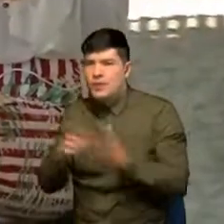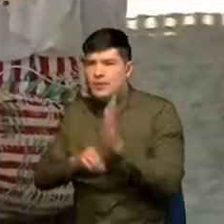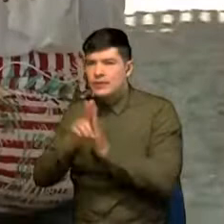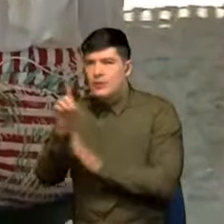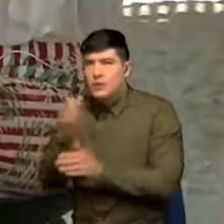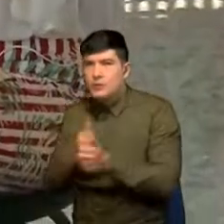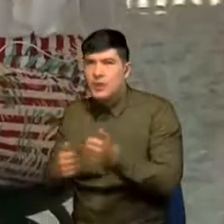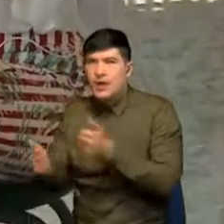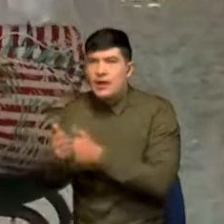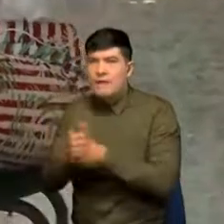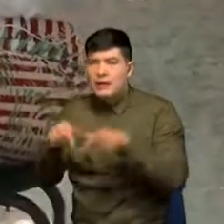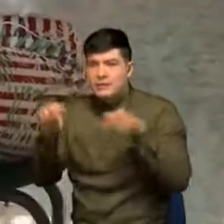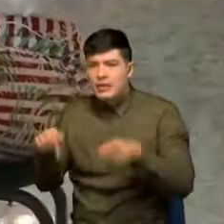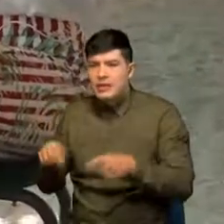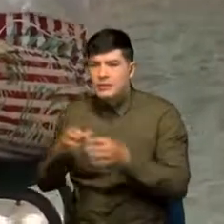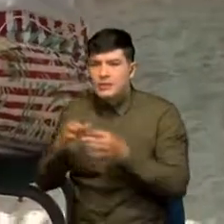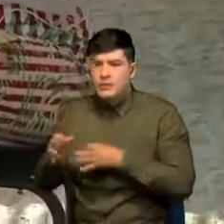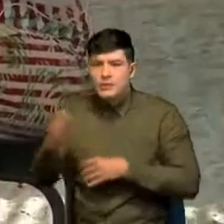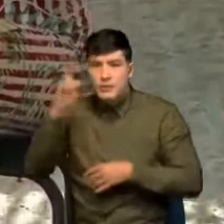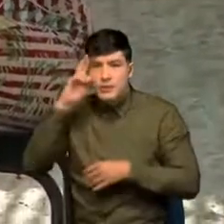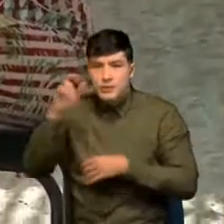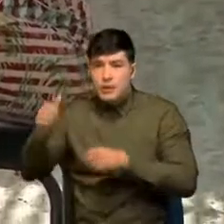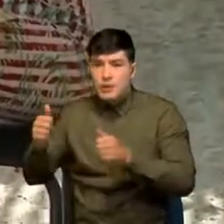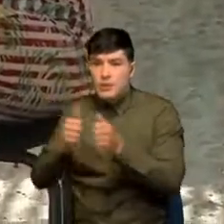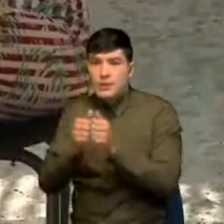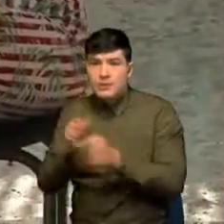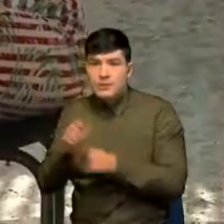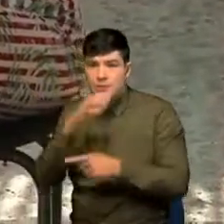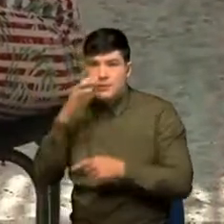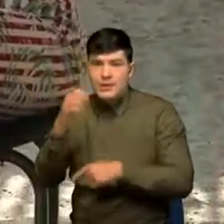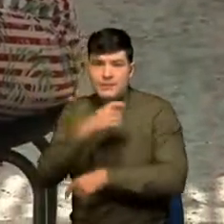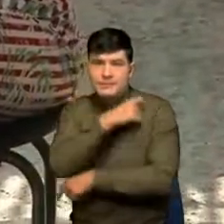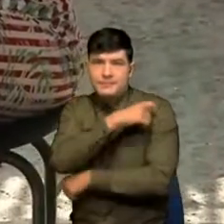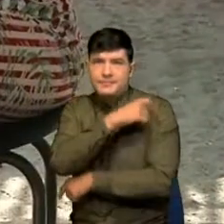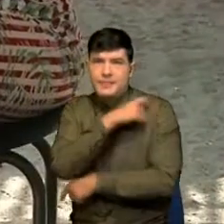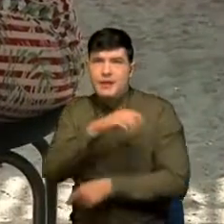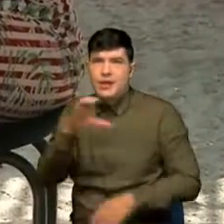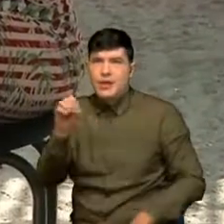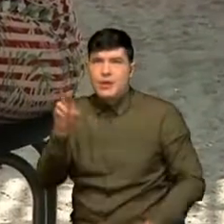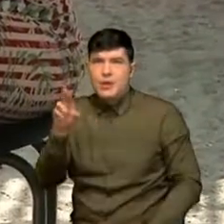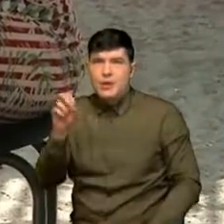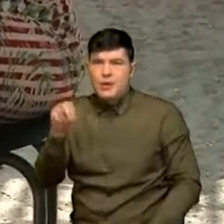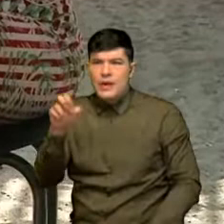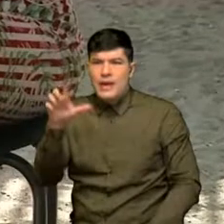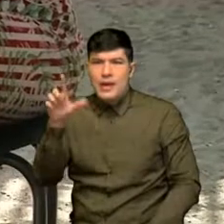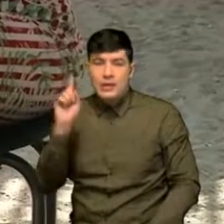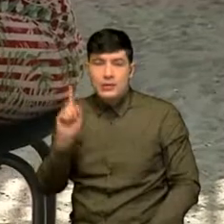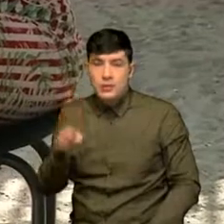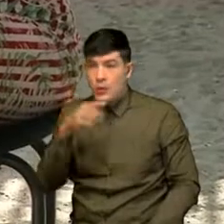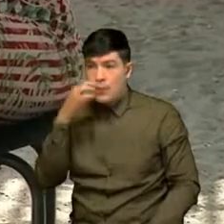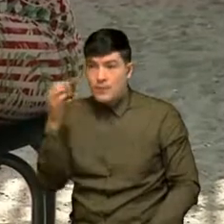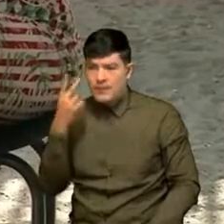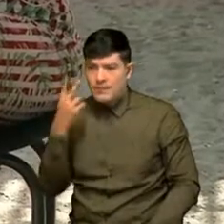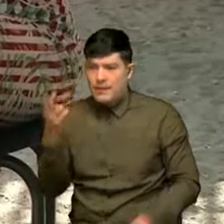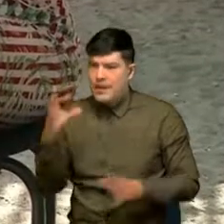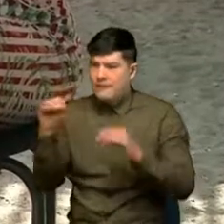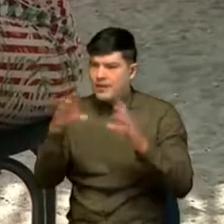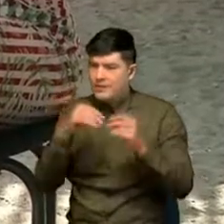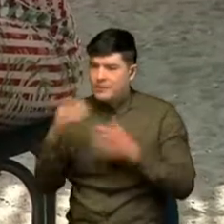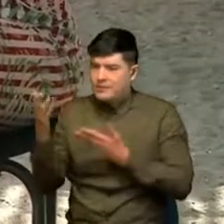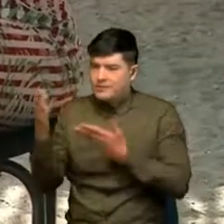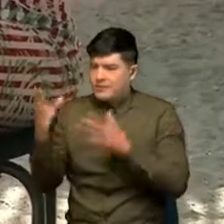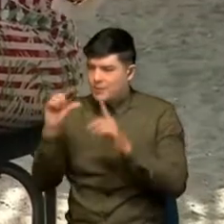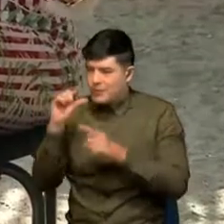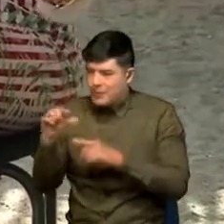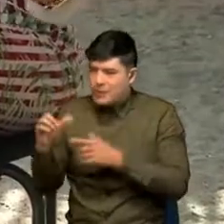en el municipio, por eso nos acompaña el coronel Edinson Rodríguez, subcomandante del área metropolitana de Bucaramanga. Hablemos un poco, bienvenido, y